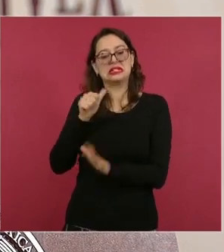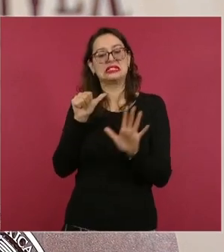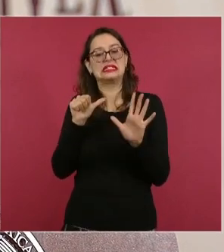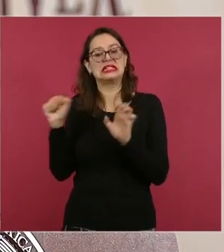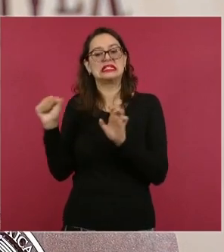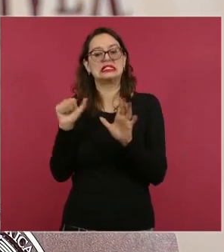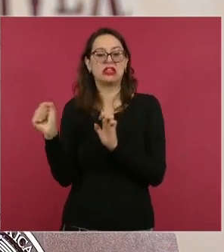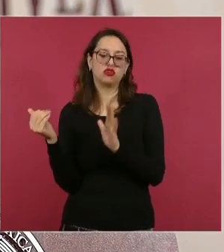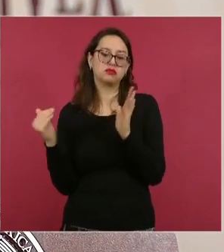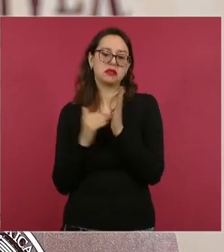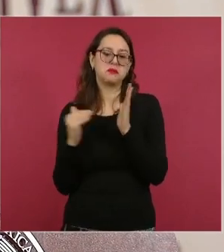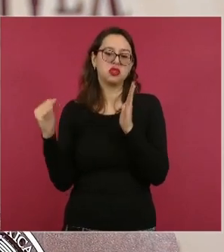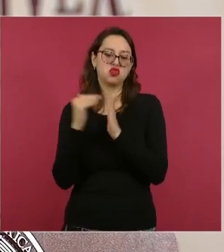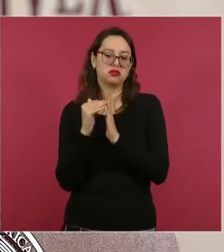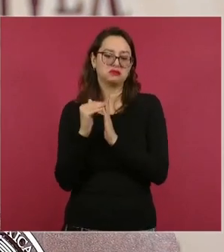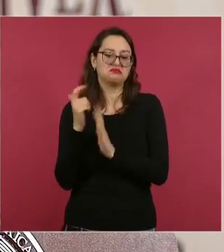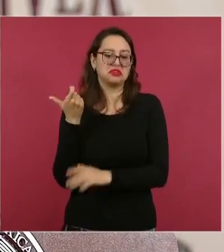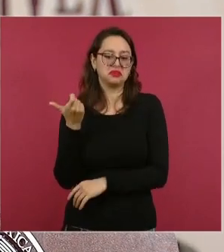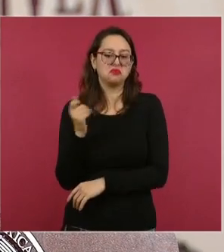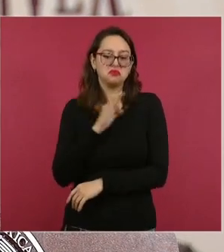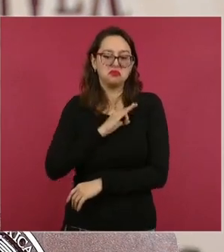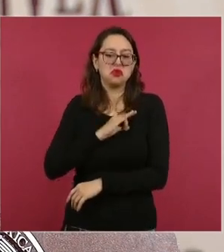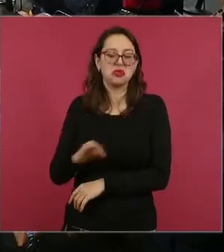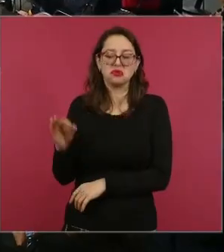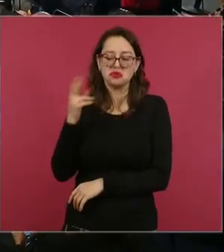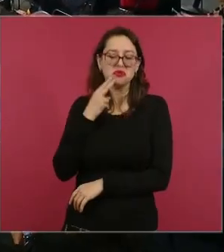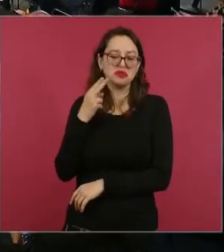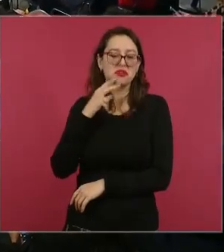millones de pesos